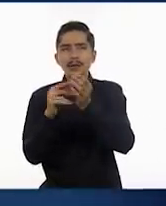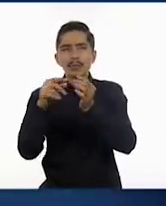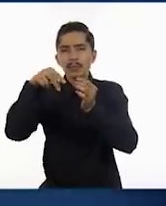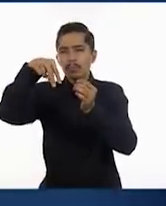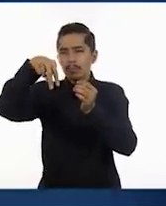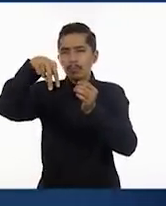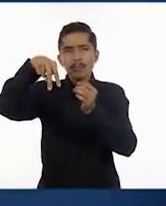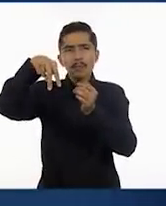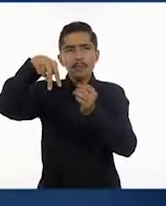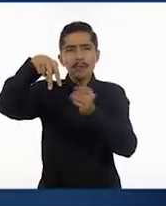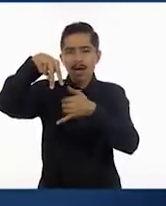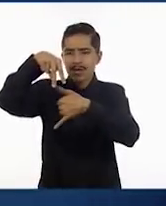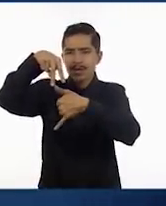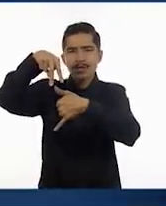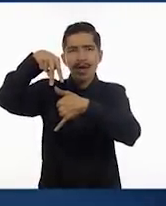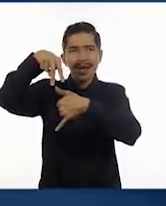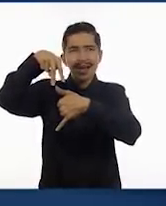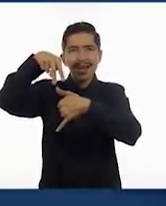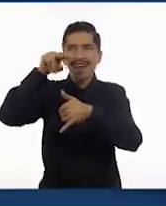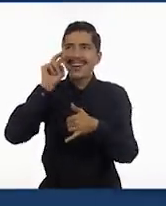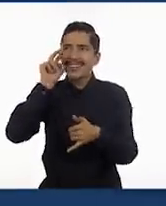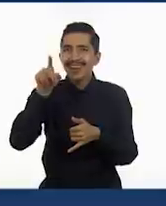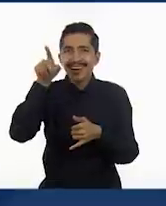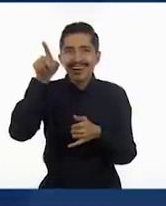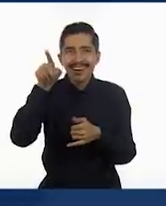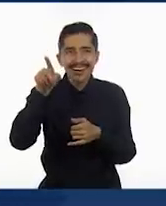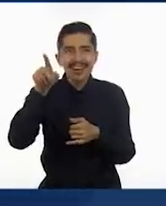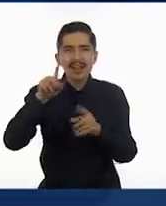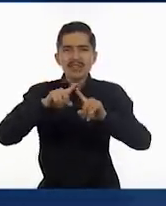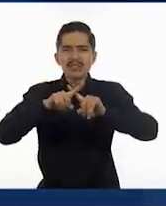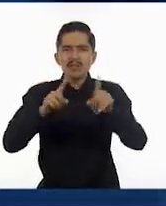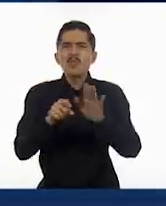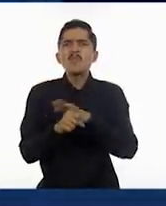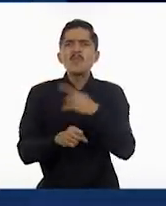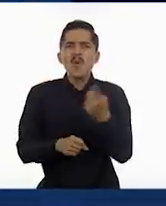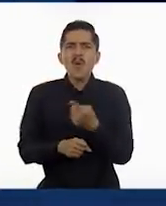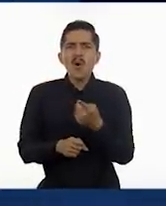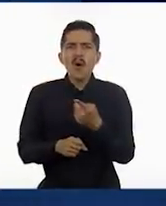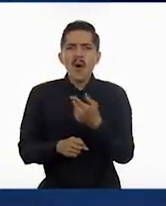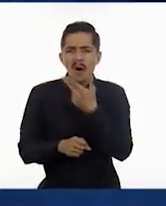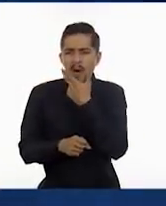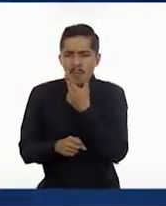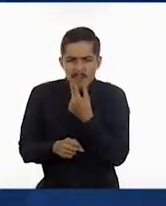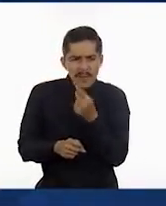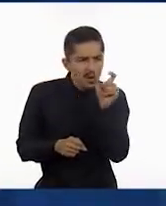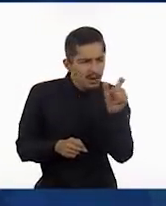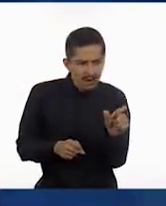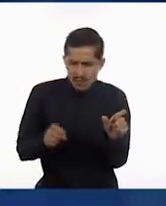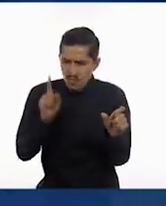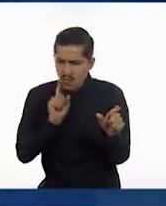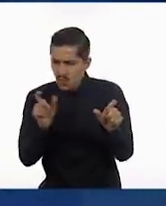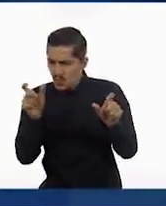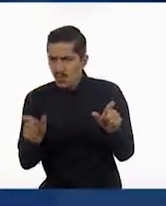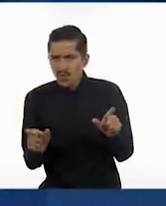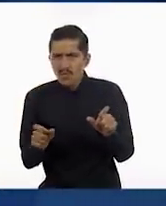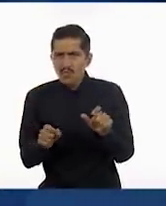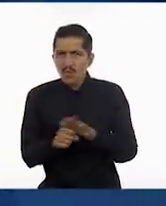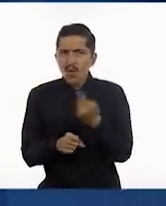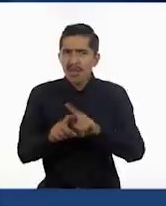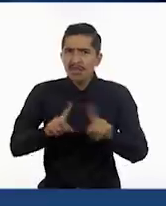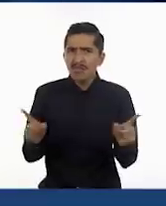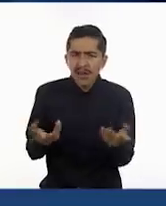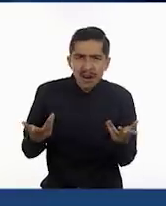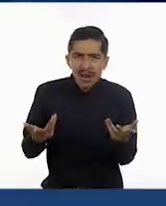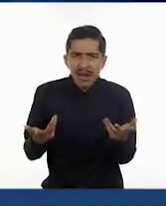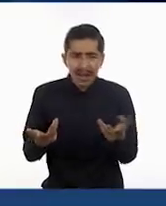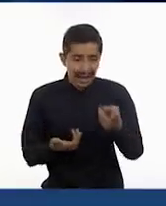Y. Pero, ¿y a qué se debe esa diferencia en los hombres y las mujeres? Bueno, esa diferencia la establecen